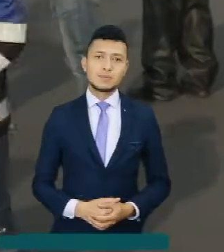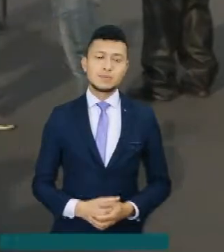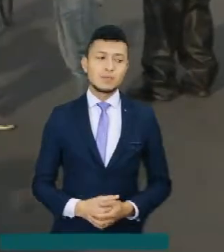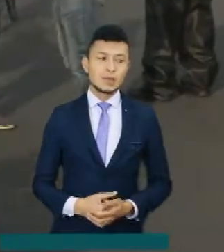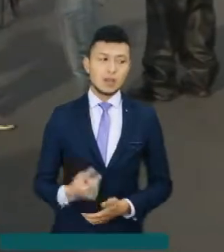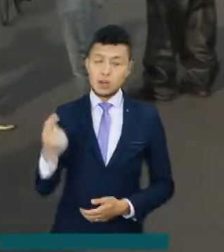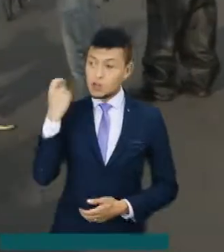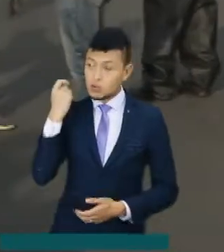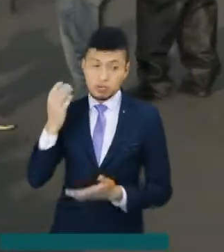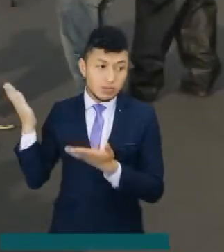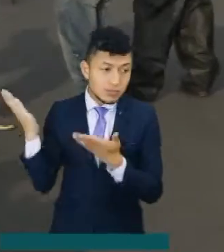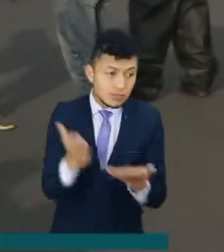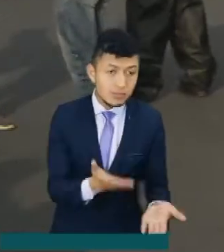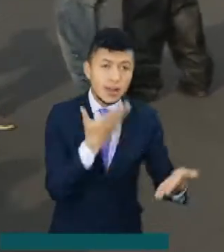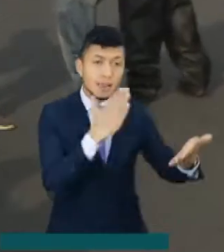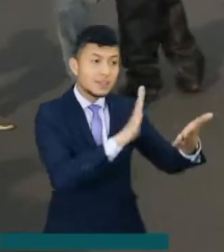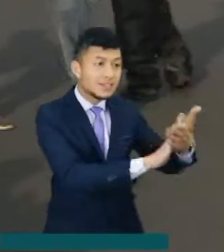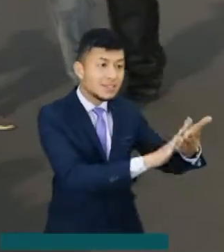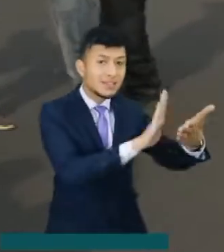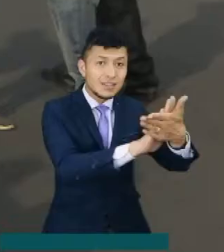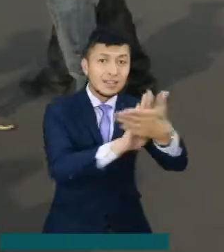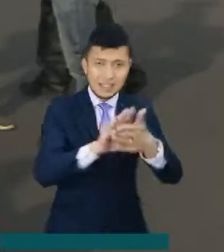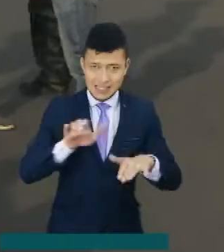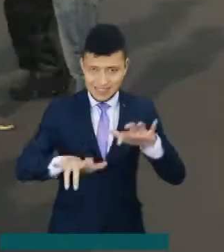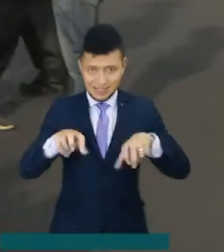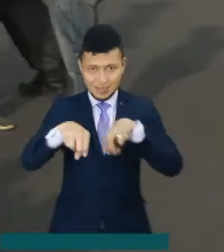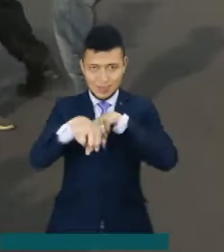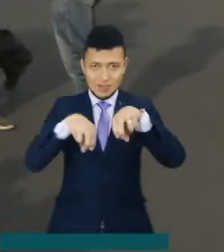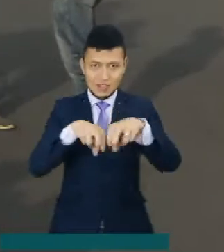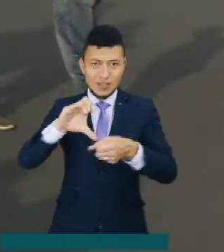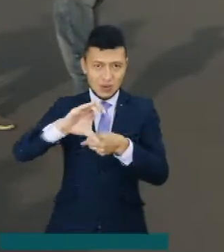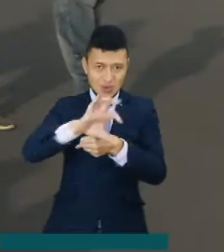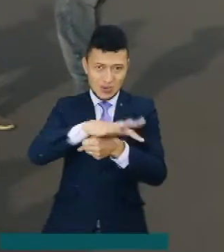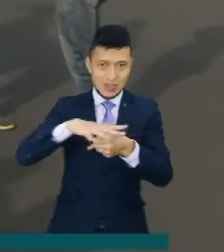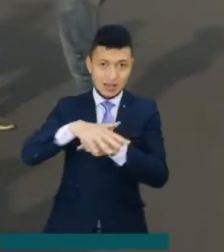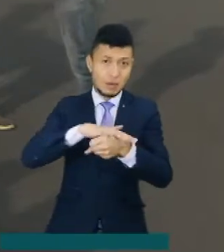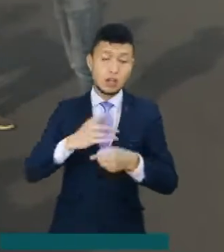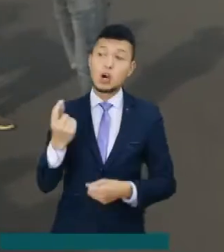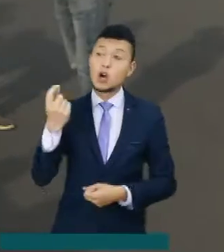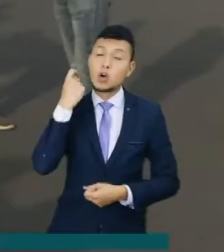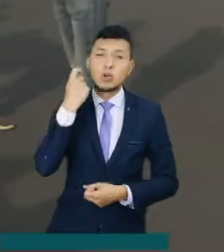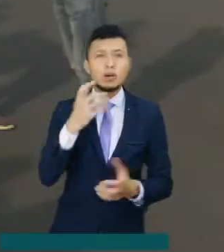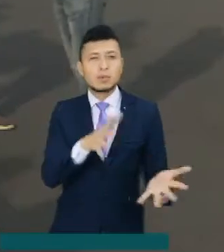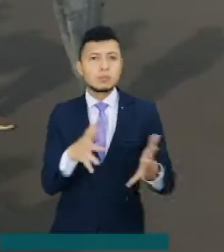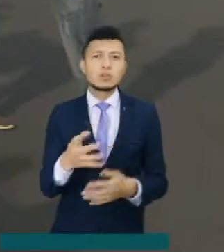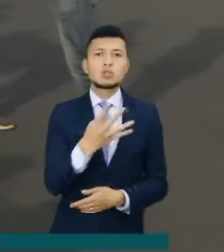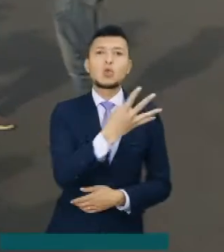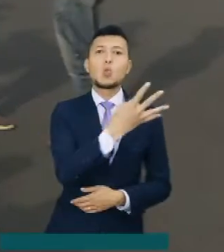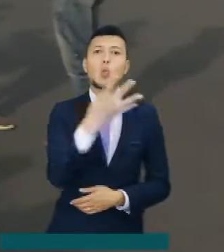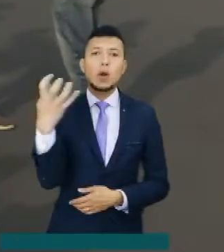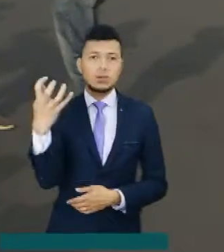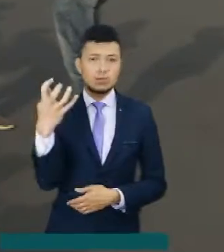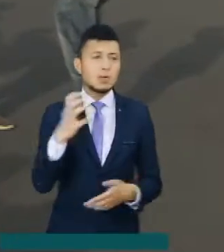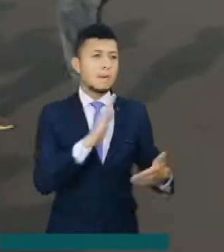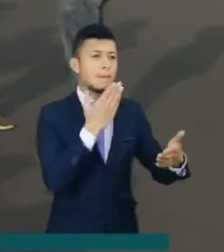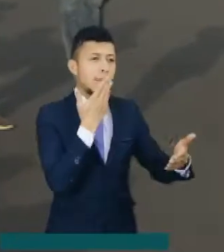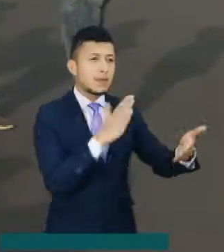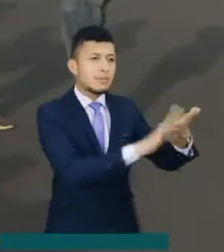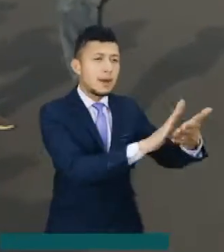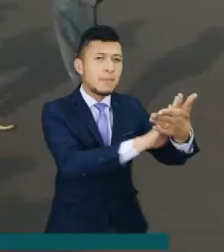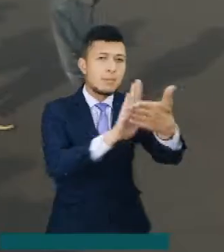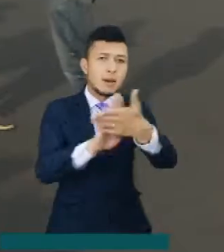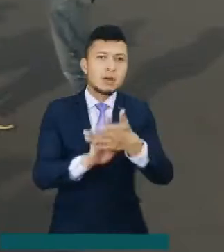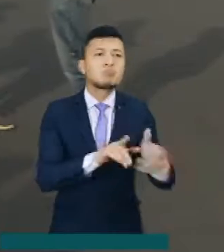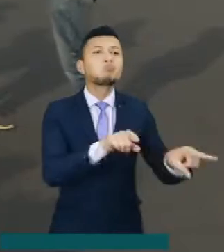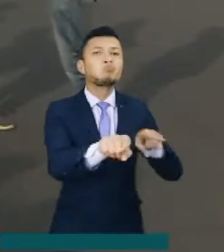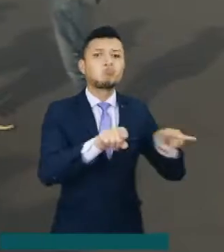En la última entrega de estos stickers realizada por la Secretaría de Movilidad de Cundinamarca, se entregaron por lo menos 400 calcomanías a